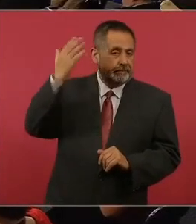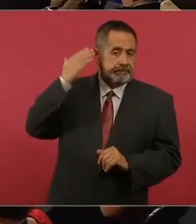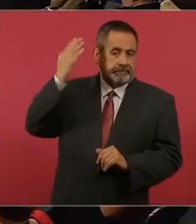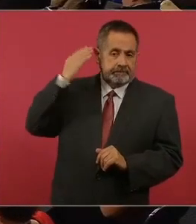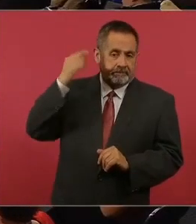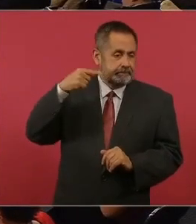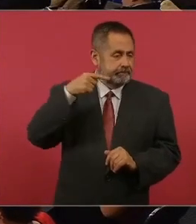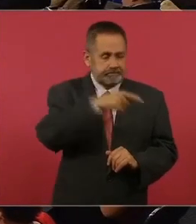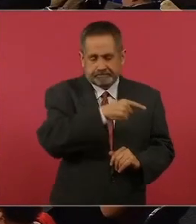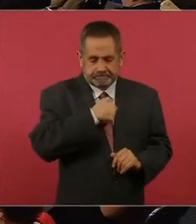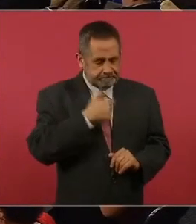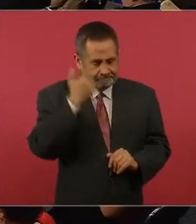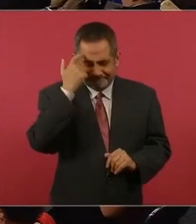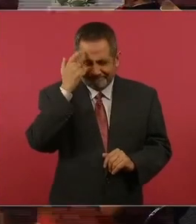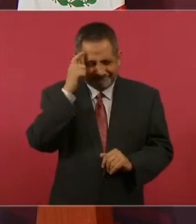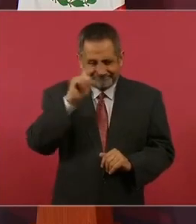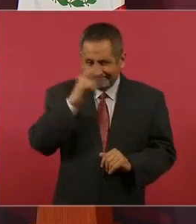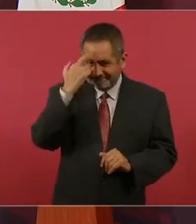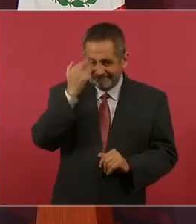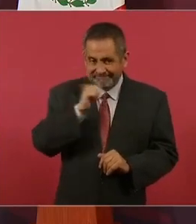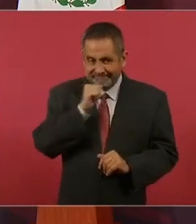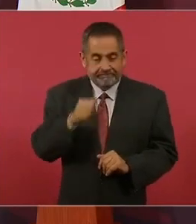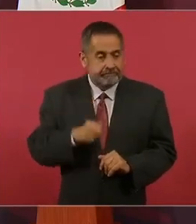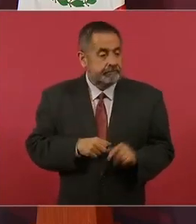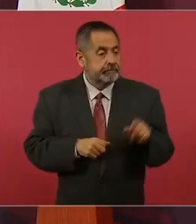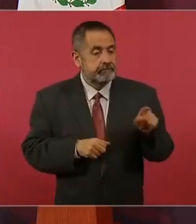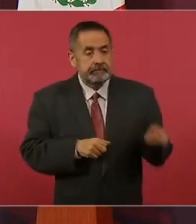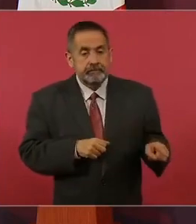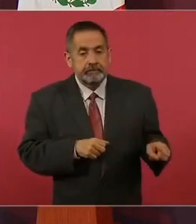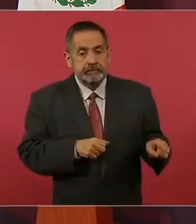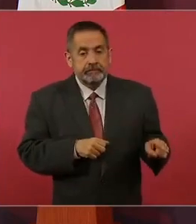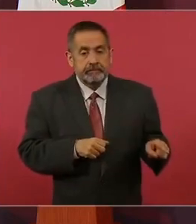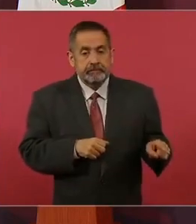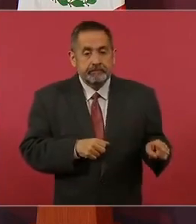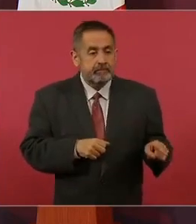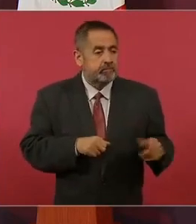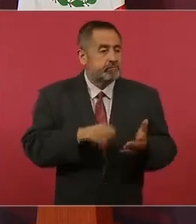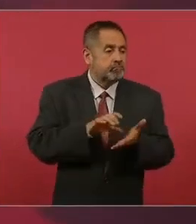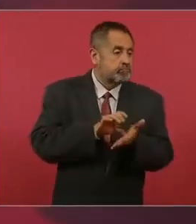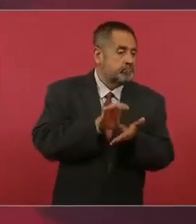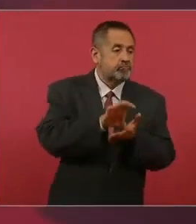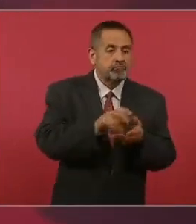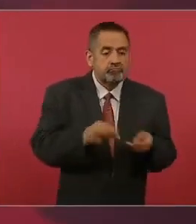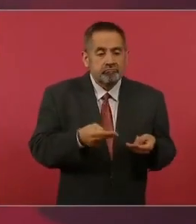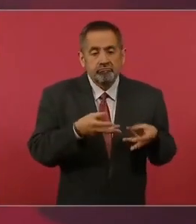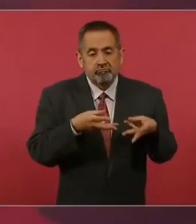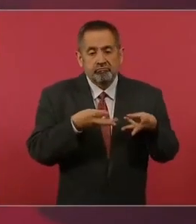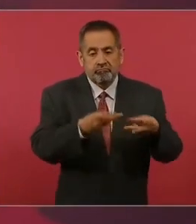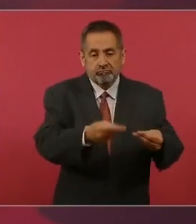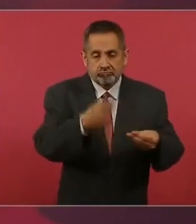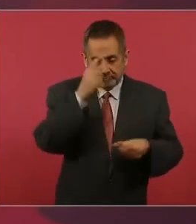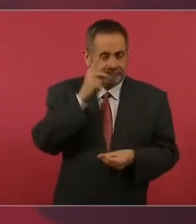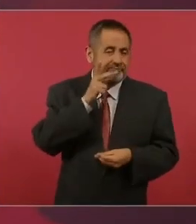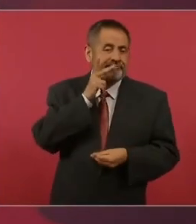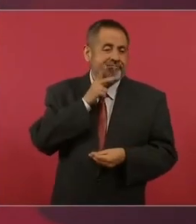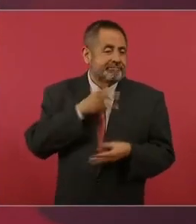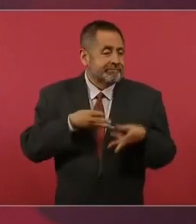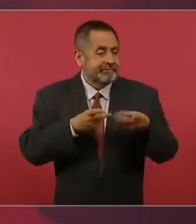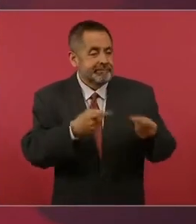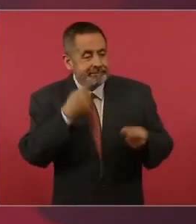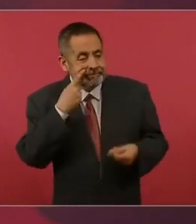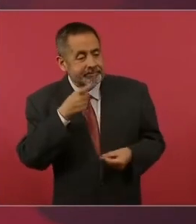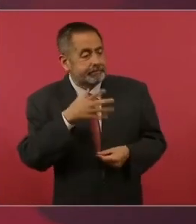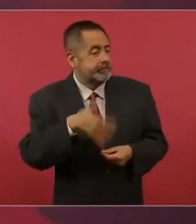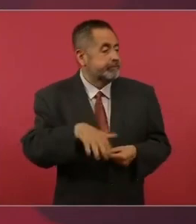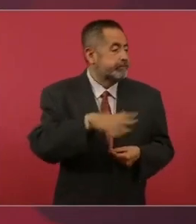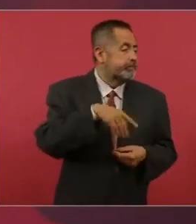manera irracional era dedicar la mayor parte de la inversión pública en Pemex